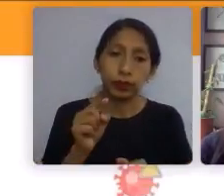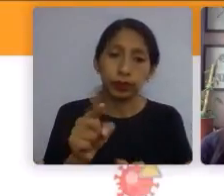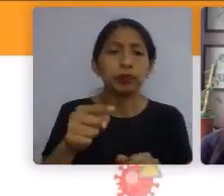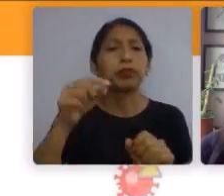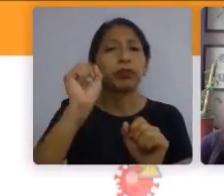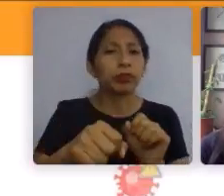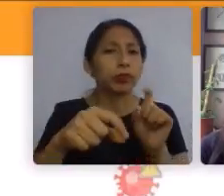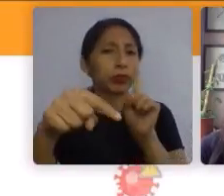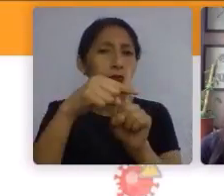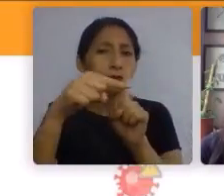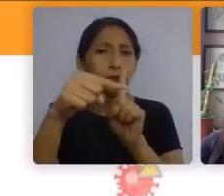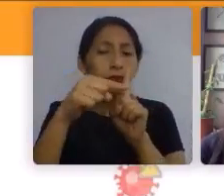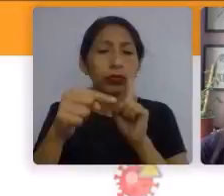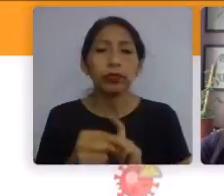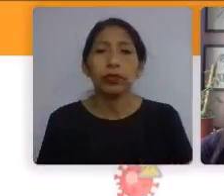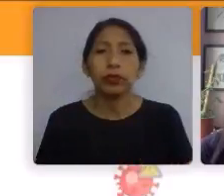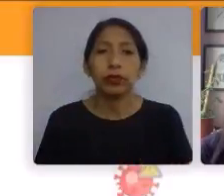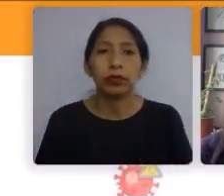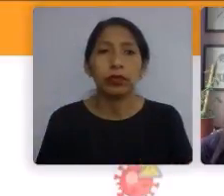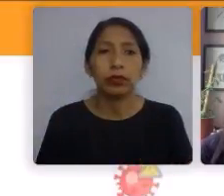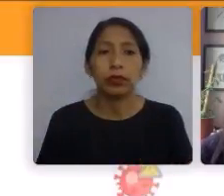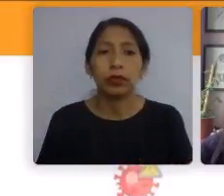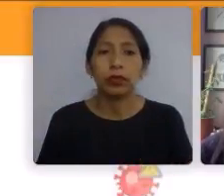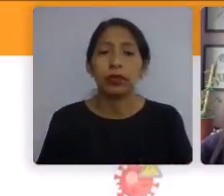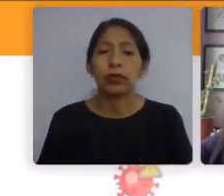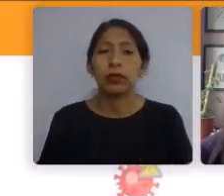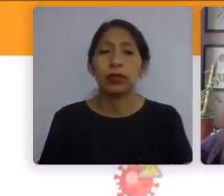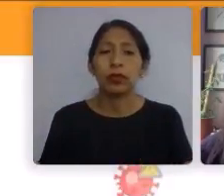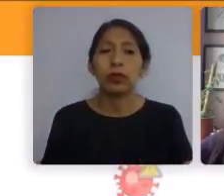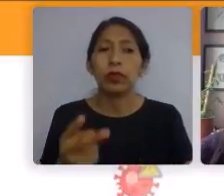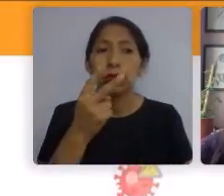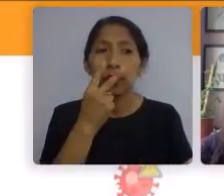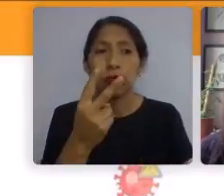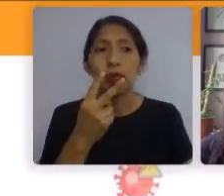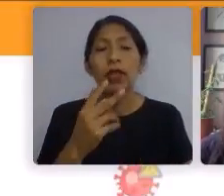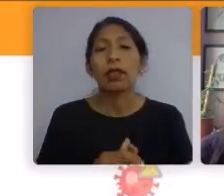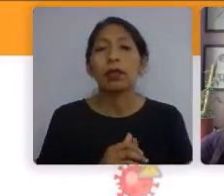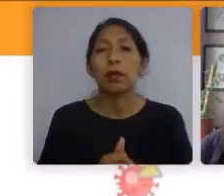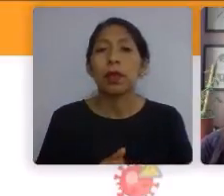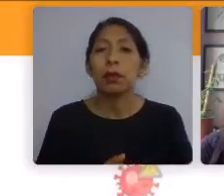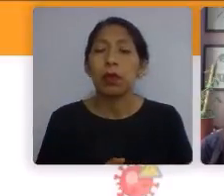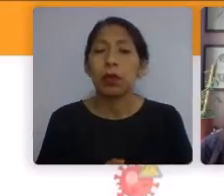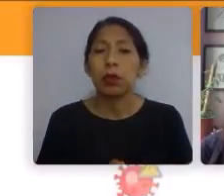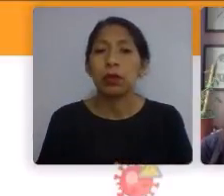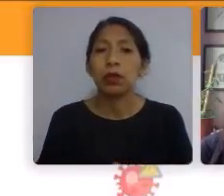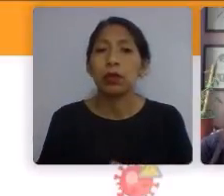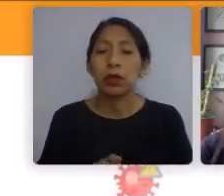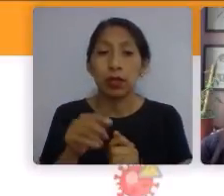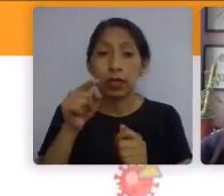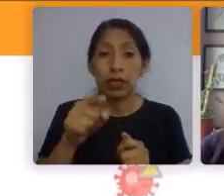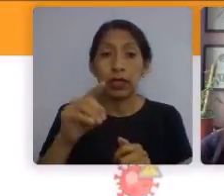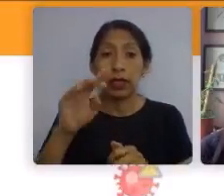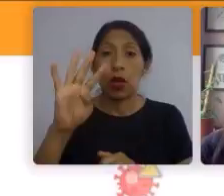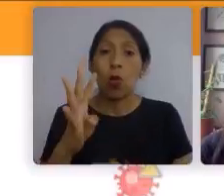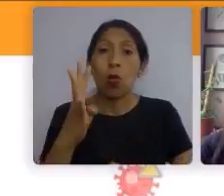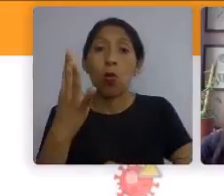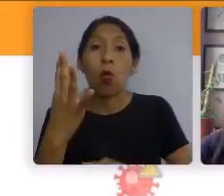positivas. Acá estamos viendo justamente el crecimiento de esta cuarta